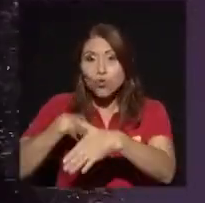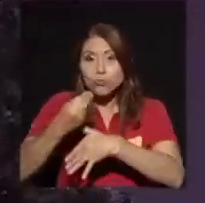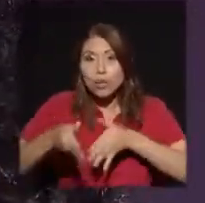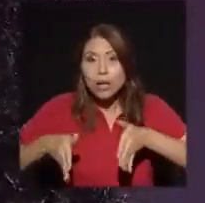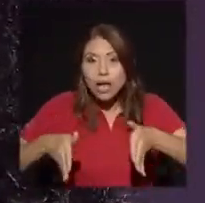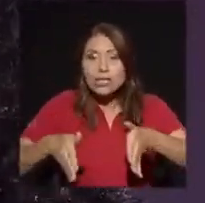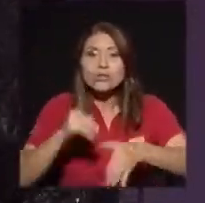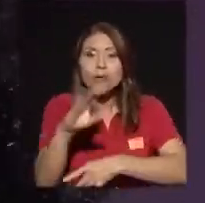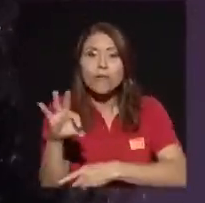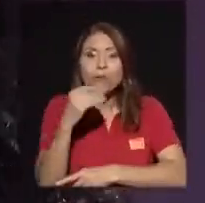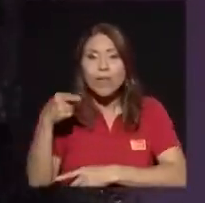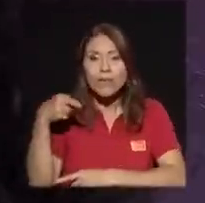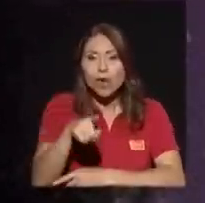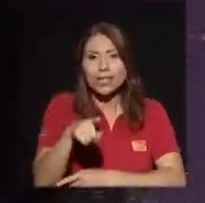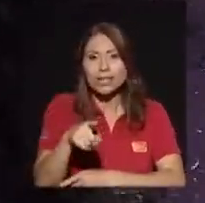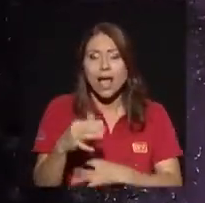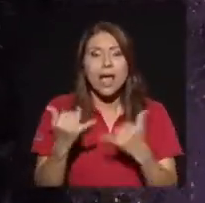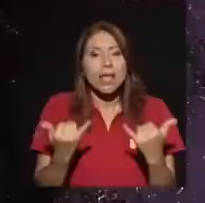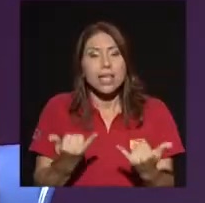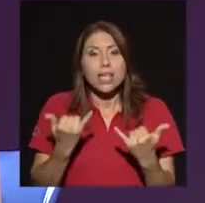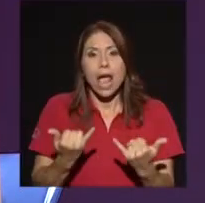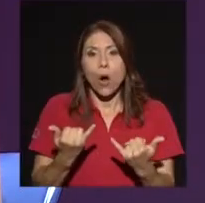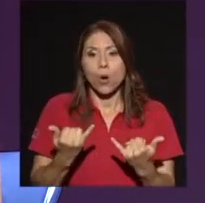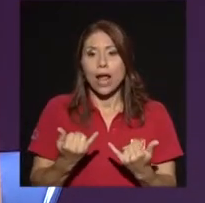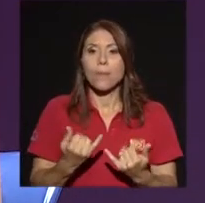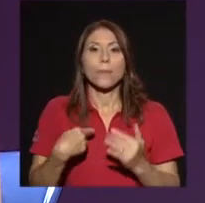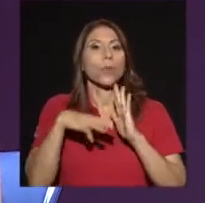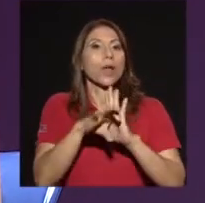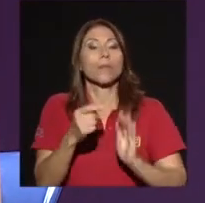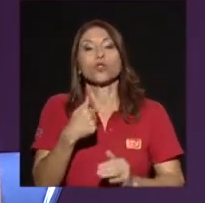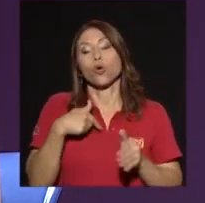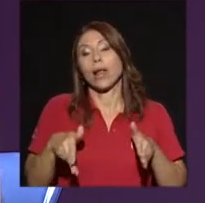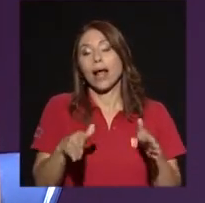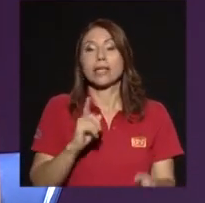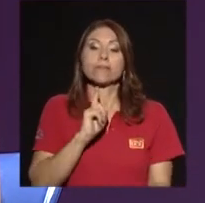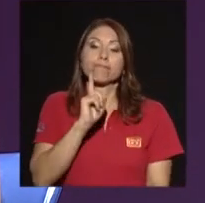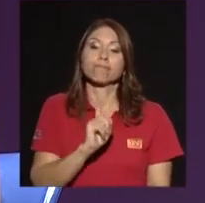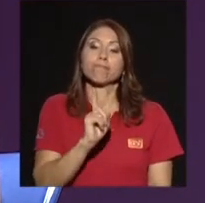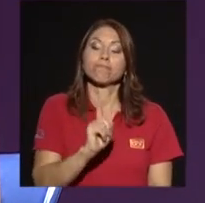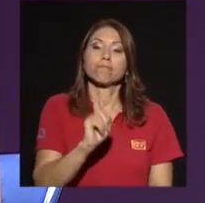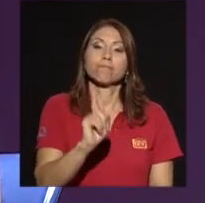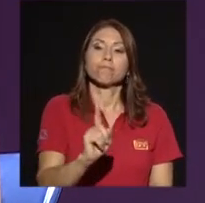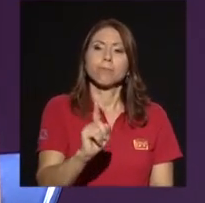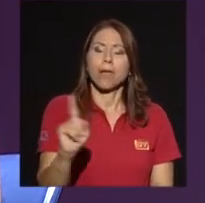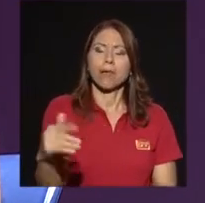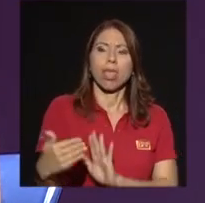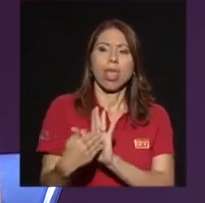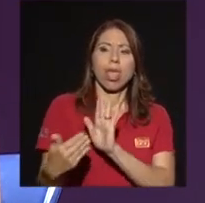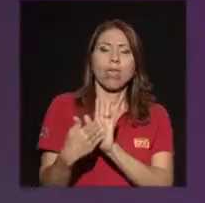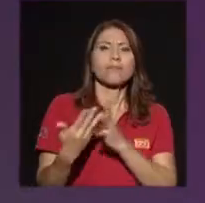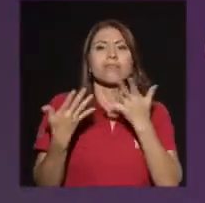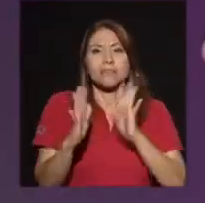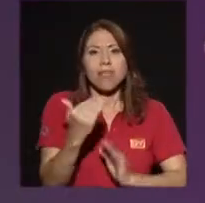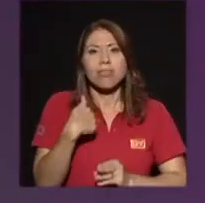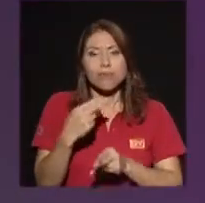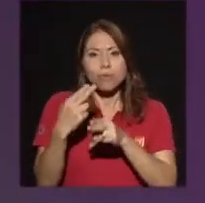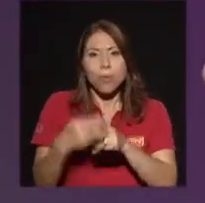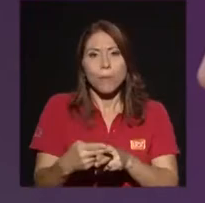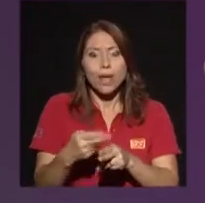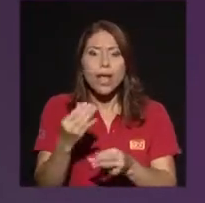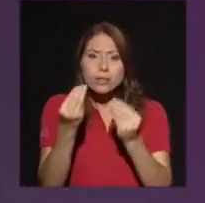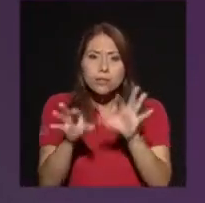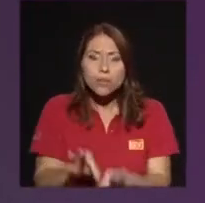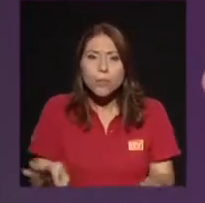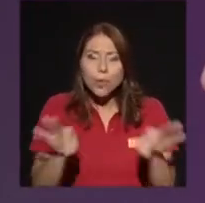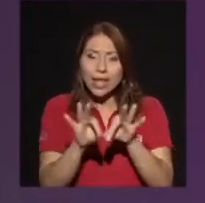¿no? Y que ahora a esto que me pasa cuando voy transitando por la calle ya le tengo un nombre. Y eso es súper importante para poder posicionar el